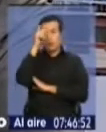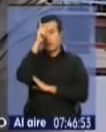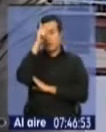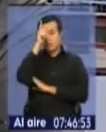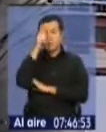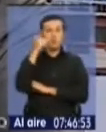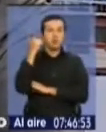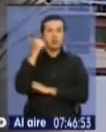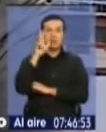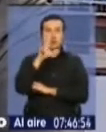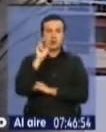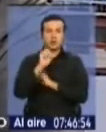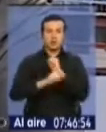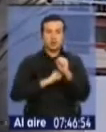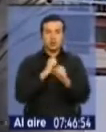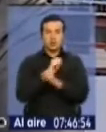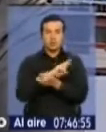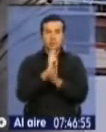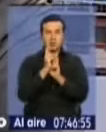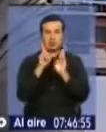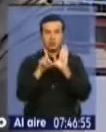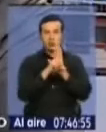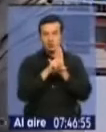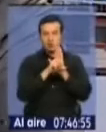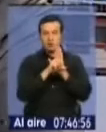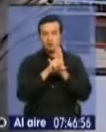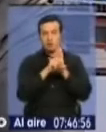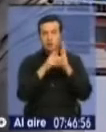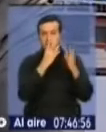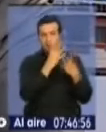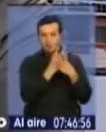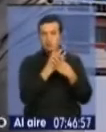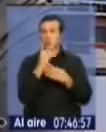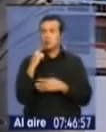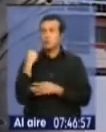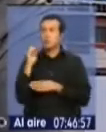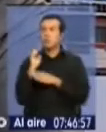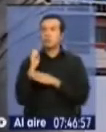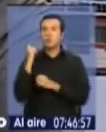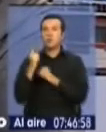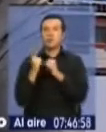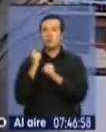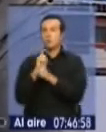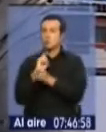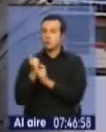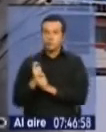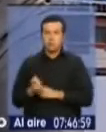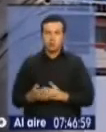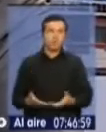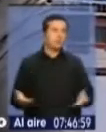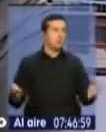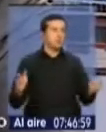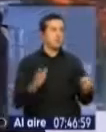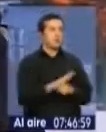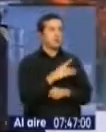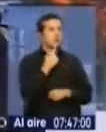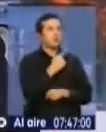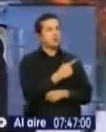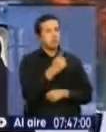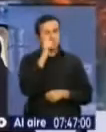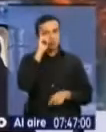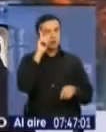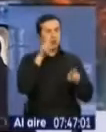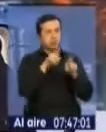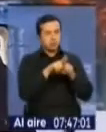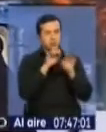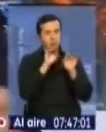demoró 30 años en reformar su código penal, nosotros nos demoramos un año. O sea, todo lo que me estás diciendo es, sí estoy de acuerdo